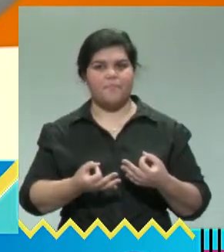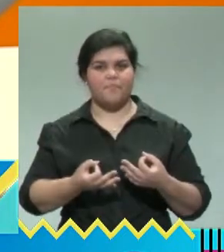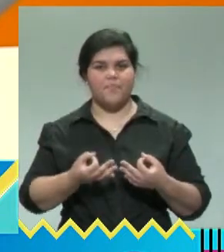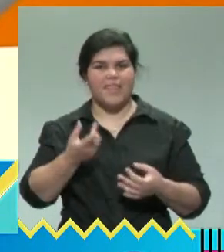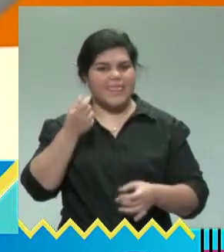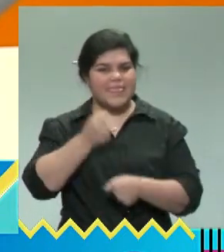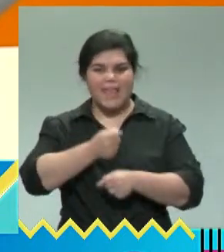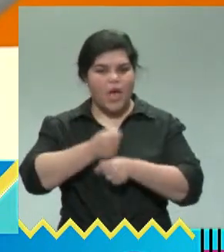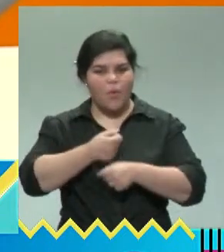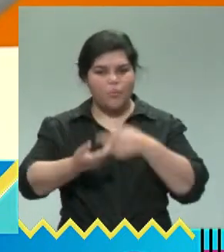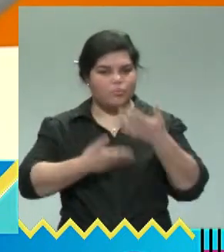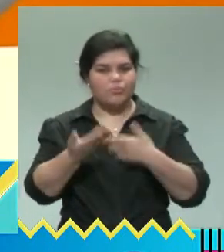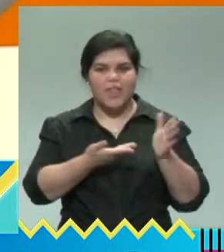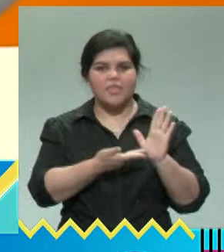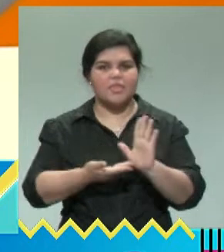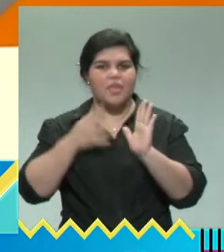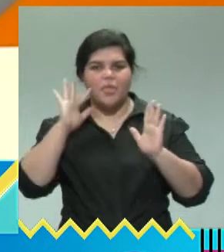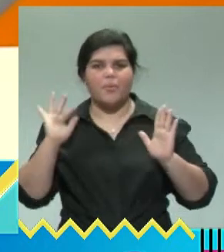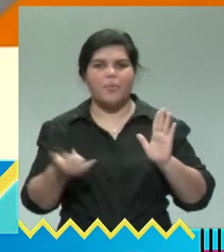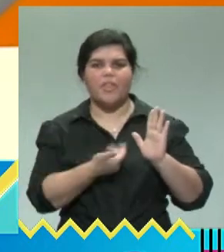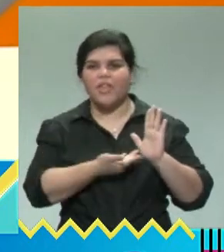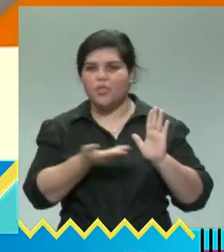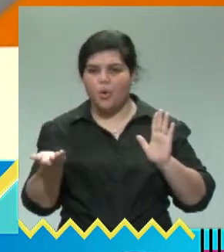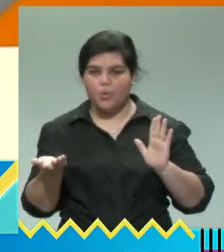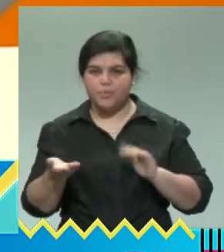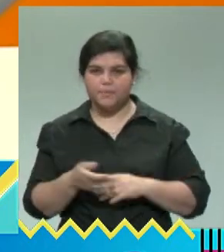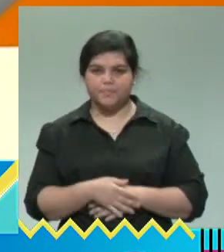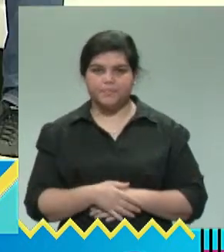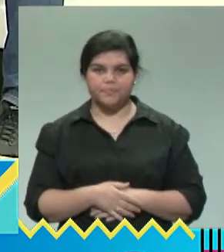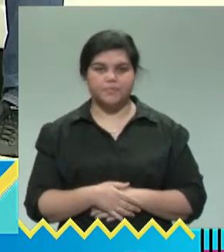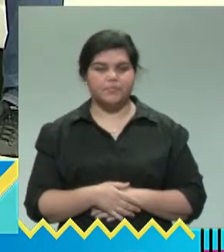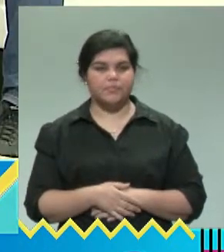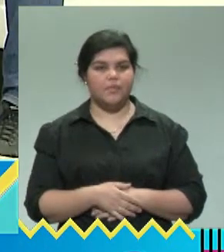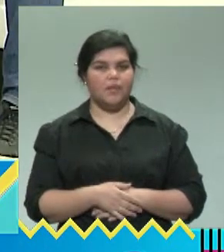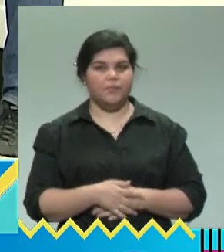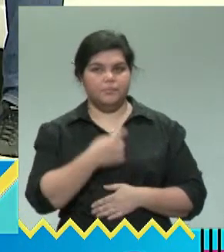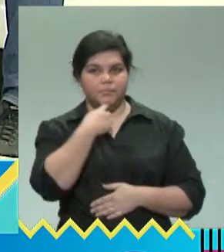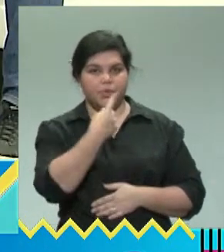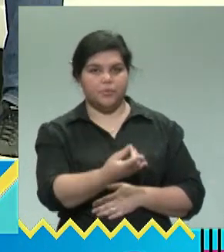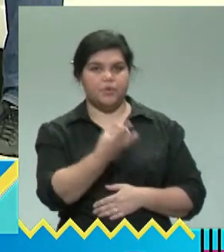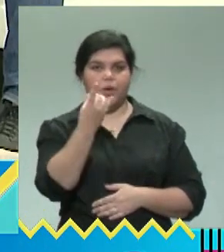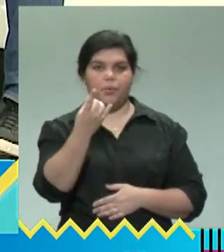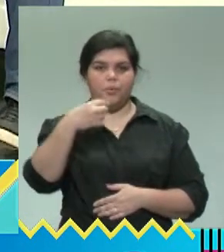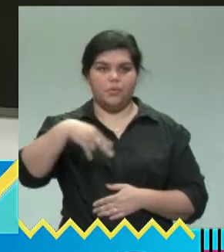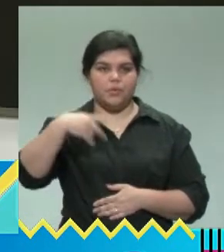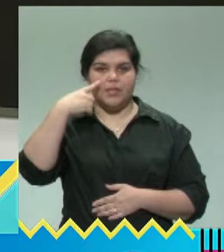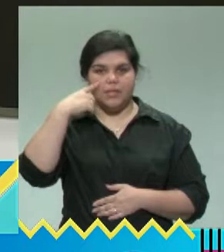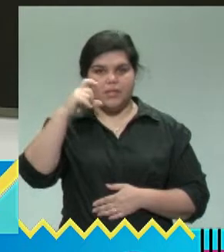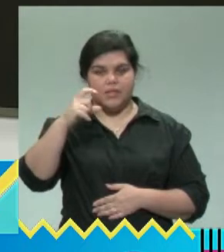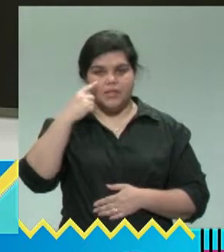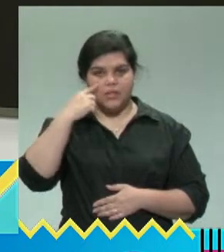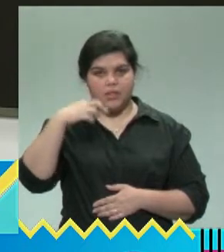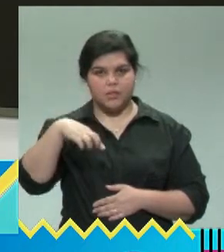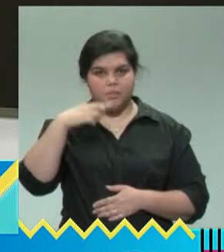muy práctica, muy visible. Bien. Te quería preguntar, Graciela, porque Unicipio está fuertemente basado en la Ley de